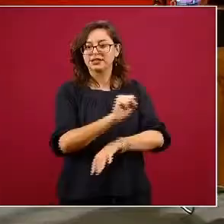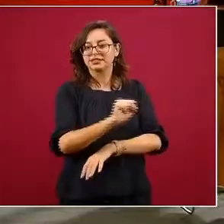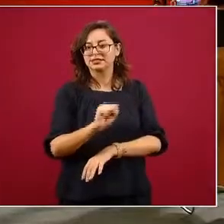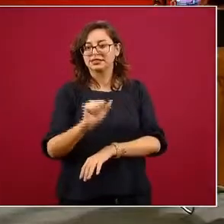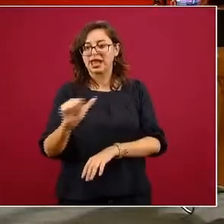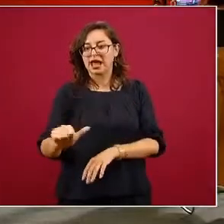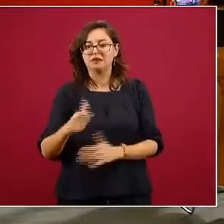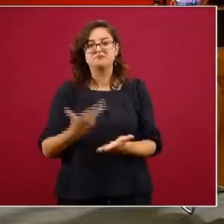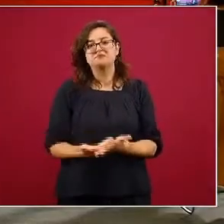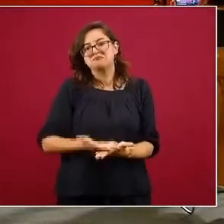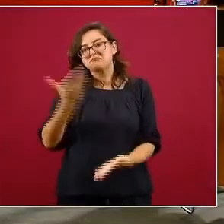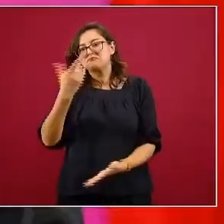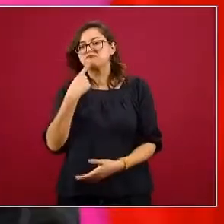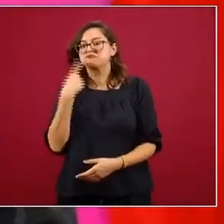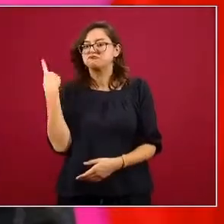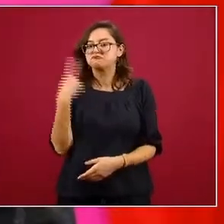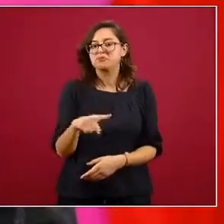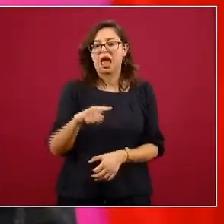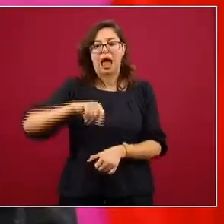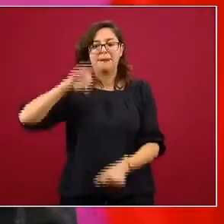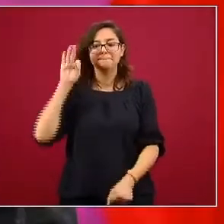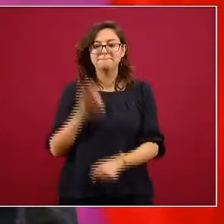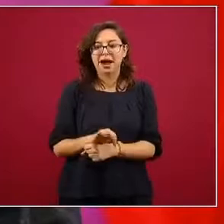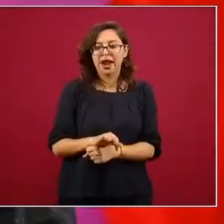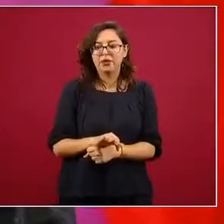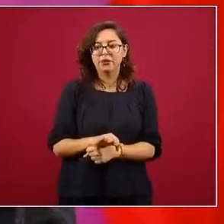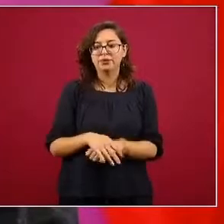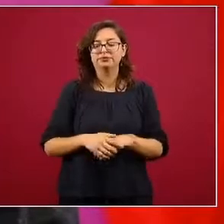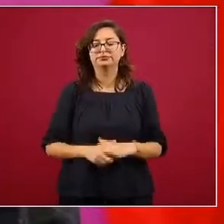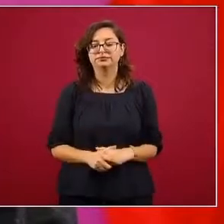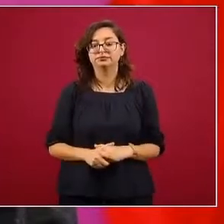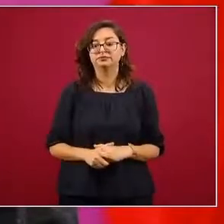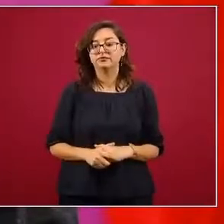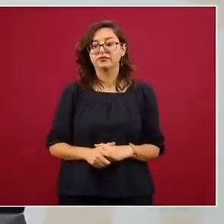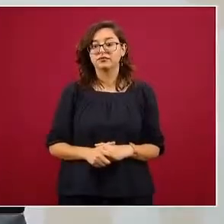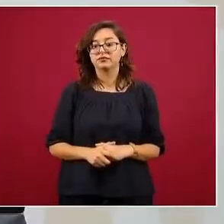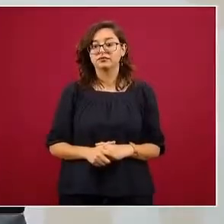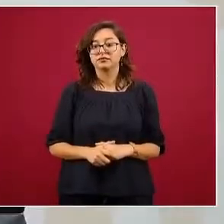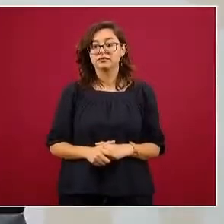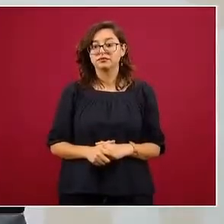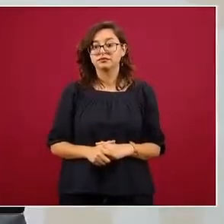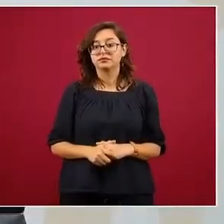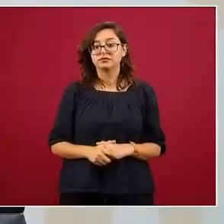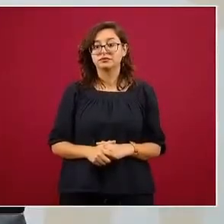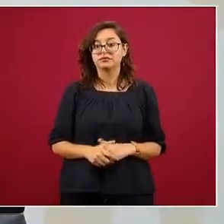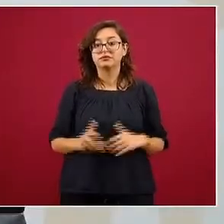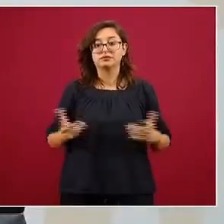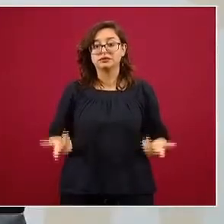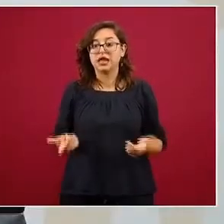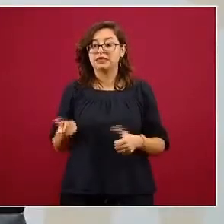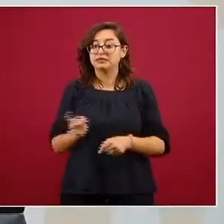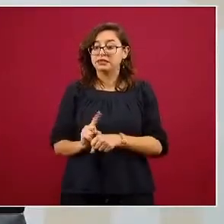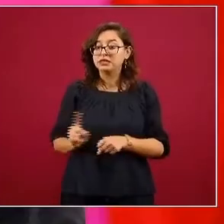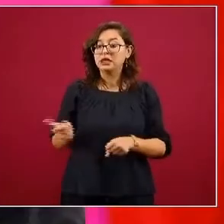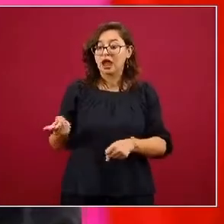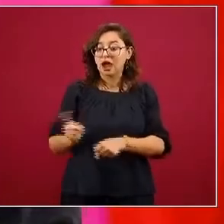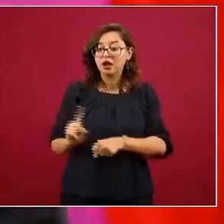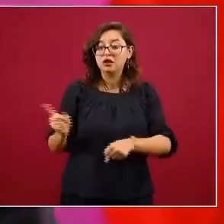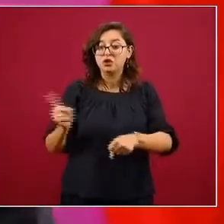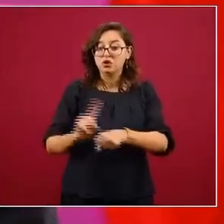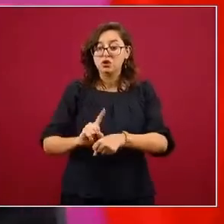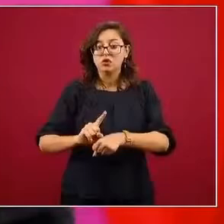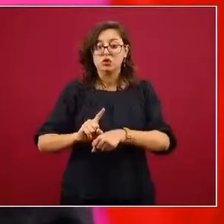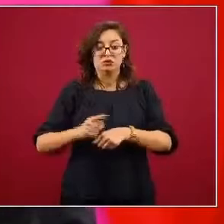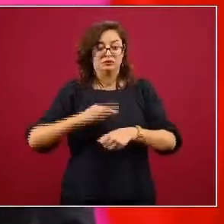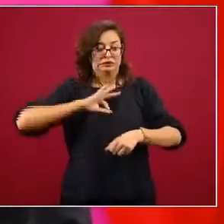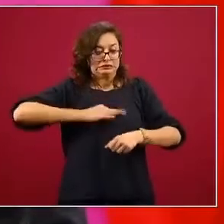demandas, denuncias, amparos y una parte muy sustancial del trabajo de todos los días en